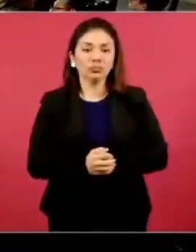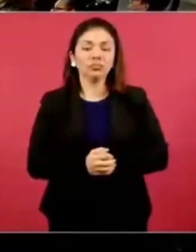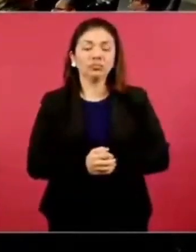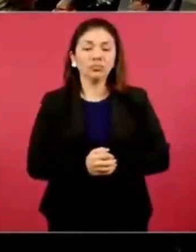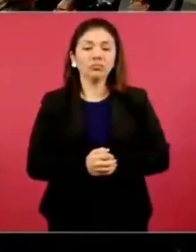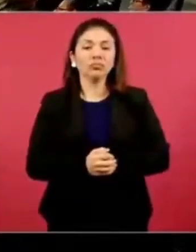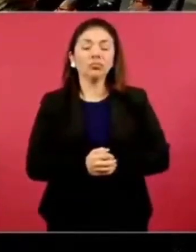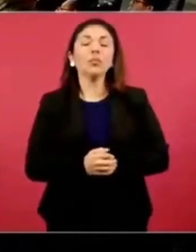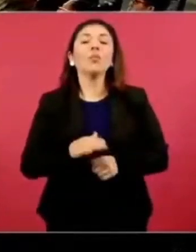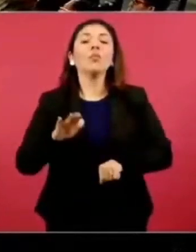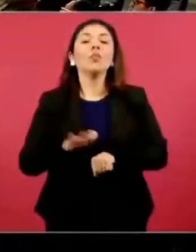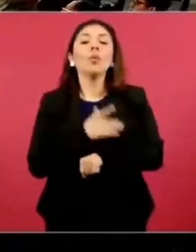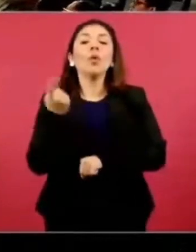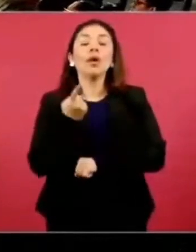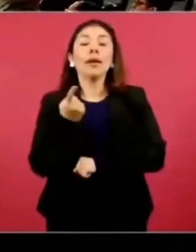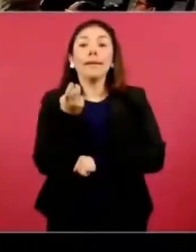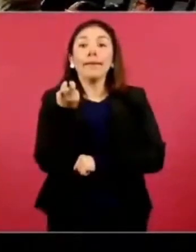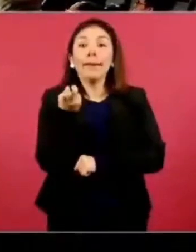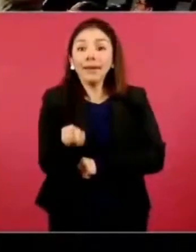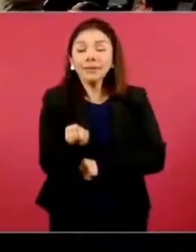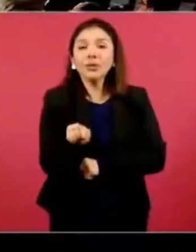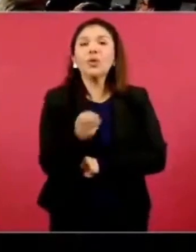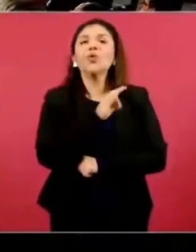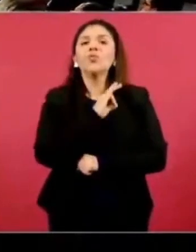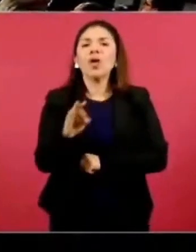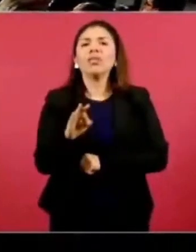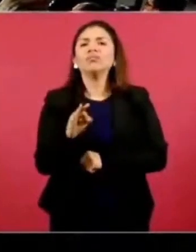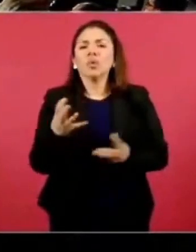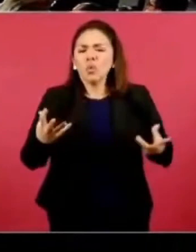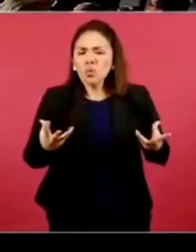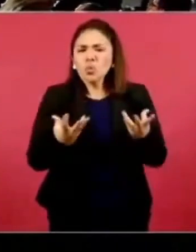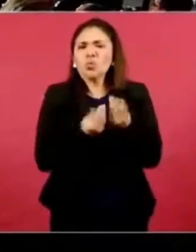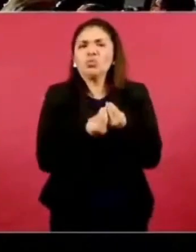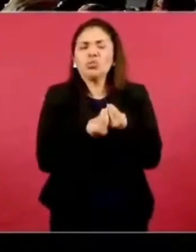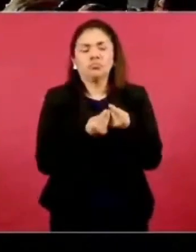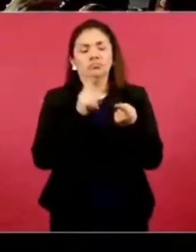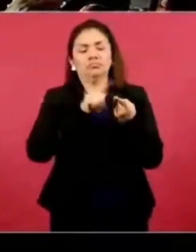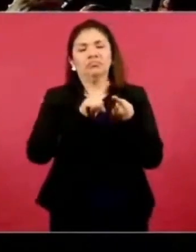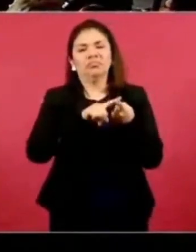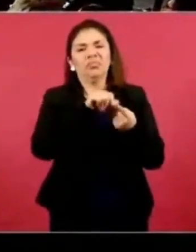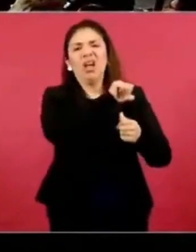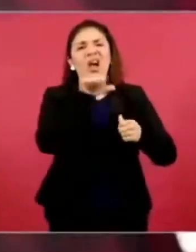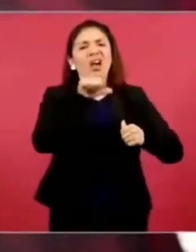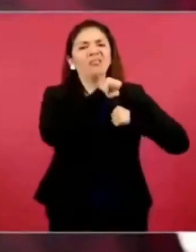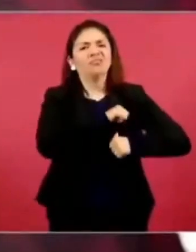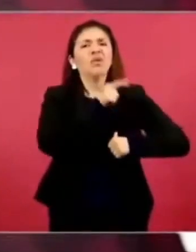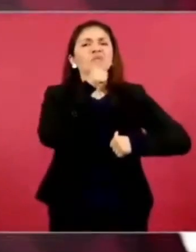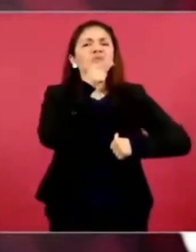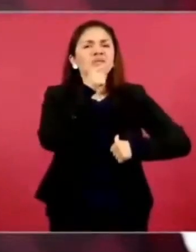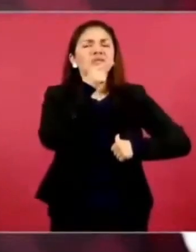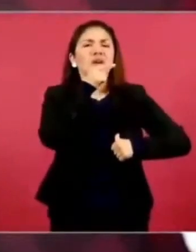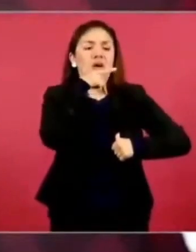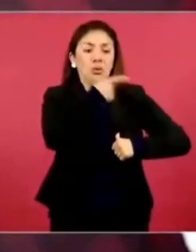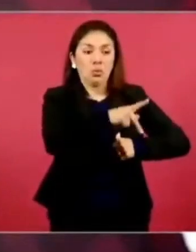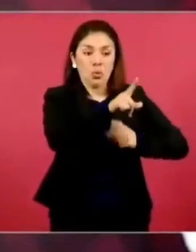unen esfuerzos de autoridades locales con autoridades federales.